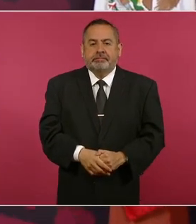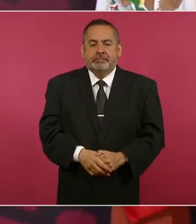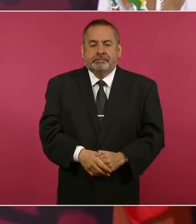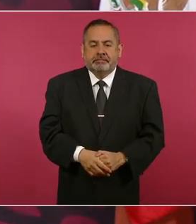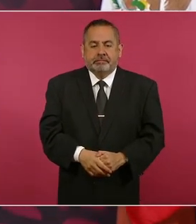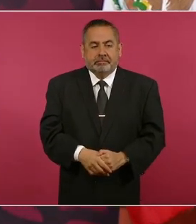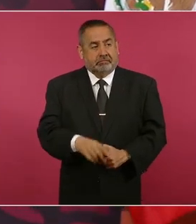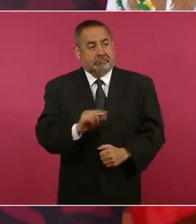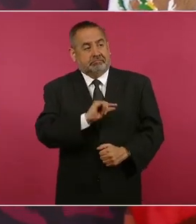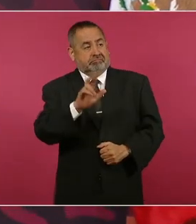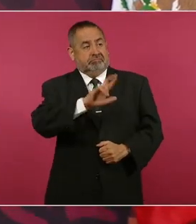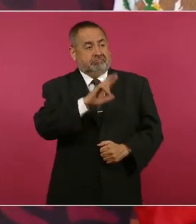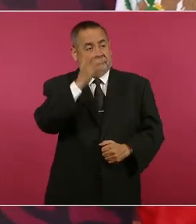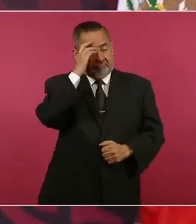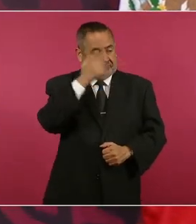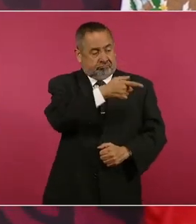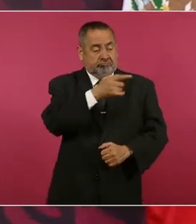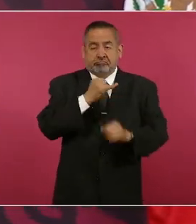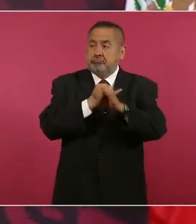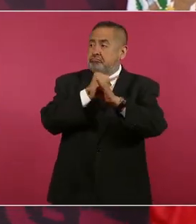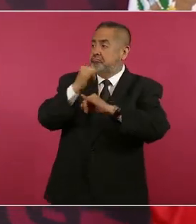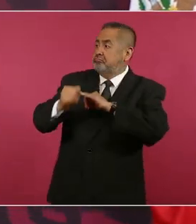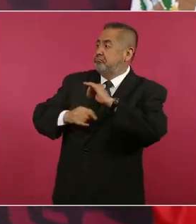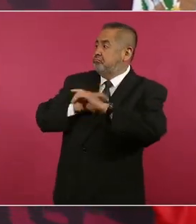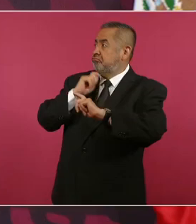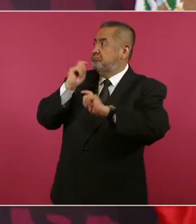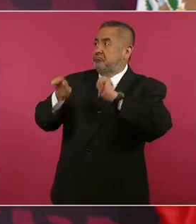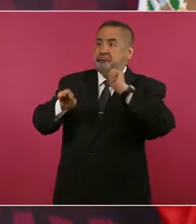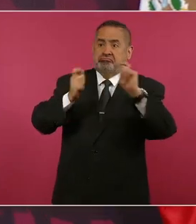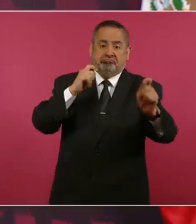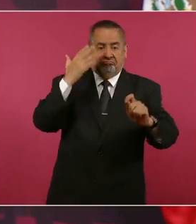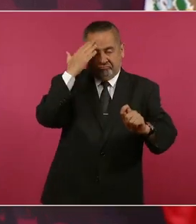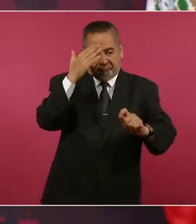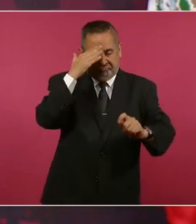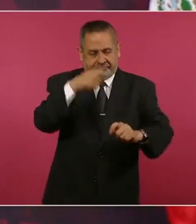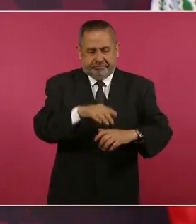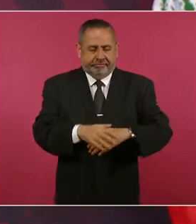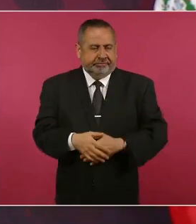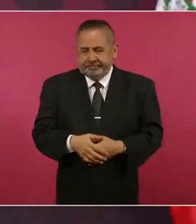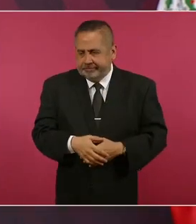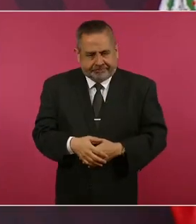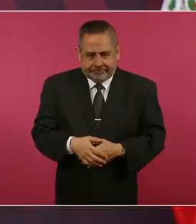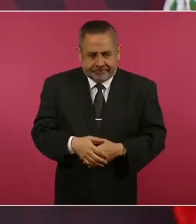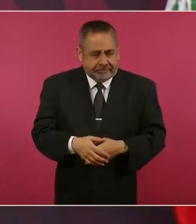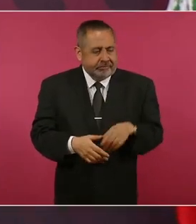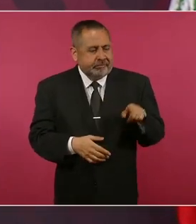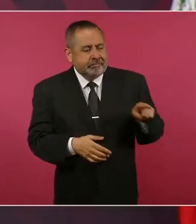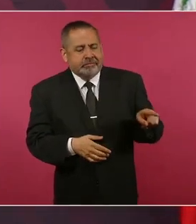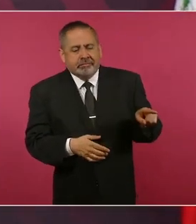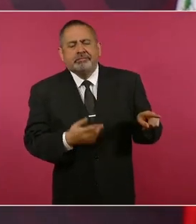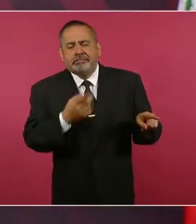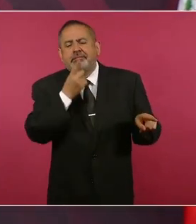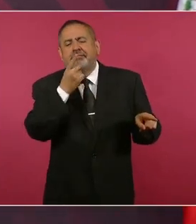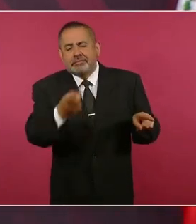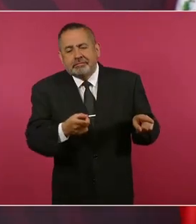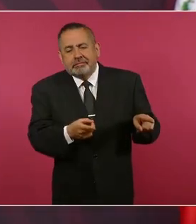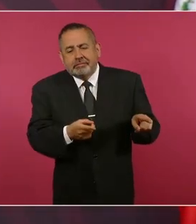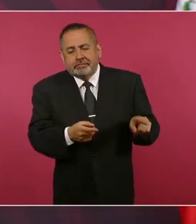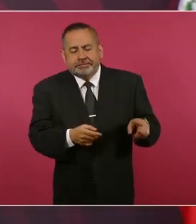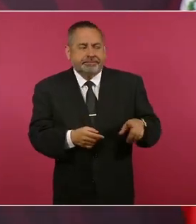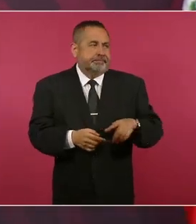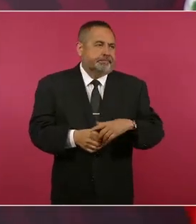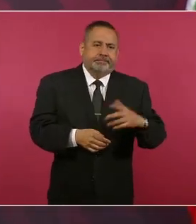de renombre como internacionalista, ¿no?, reconocido, diciendo de que había